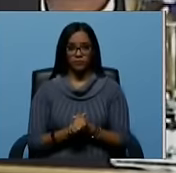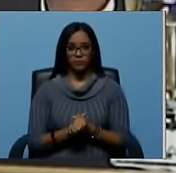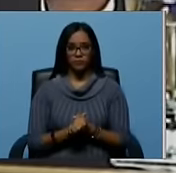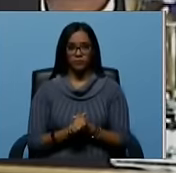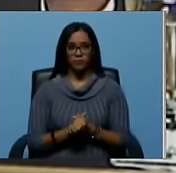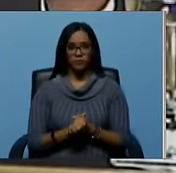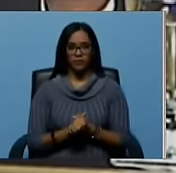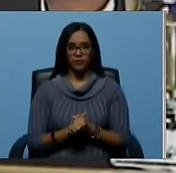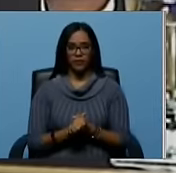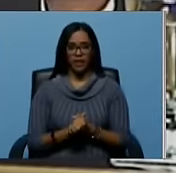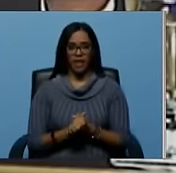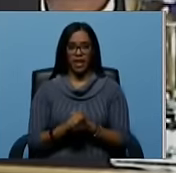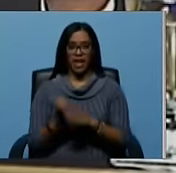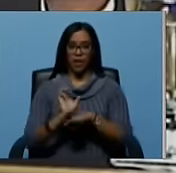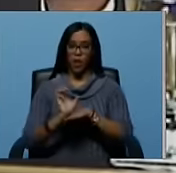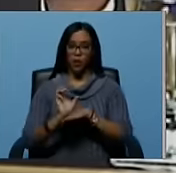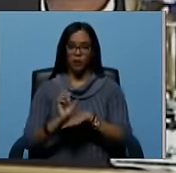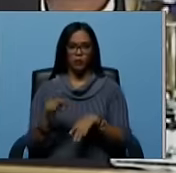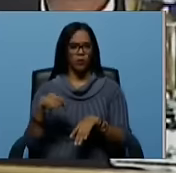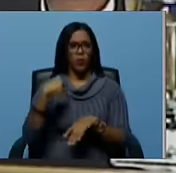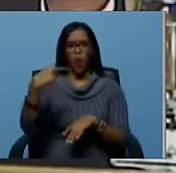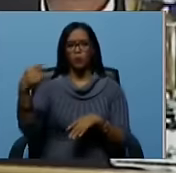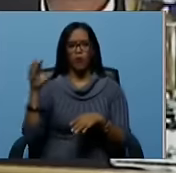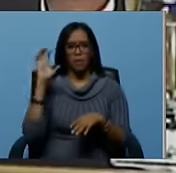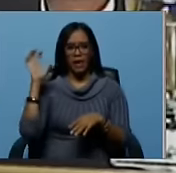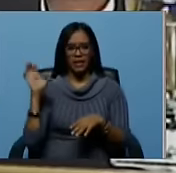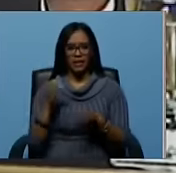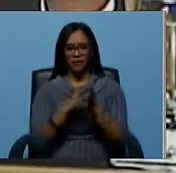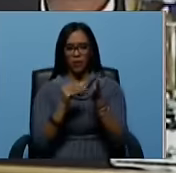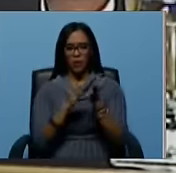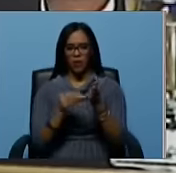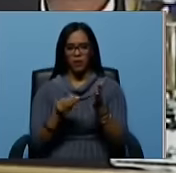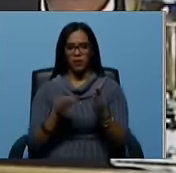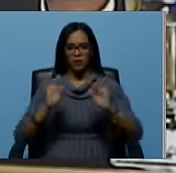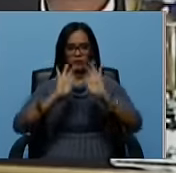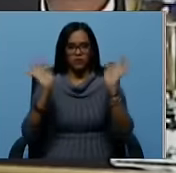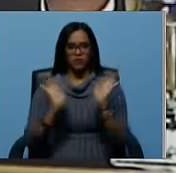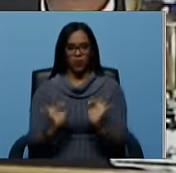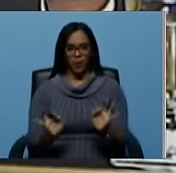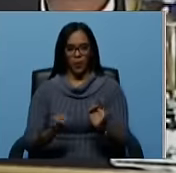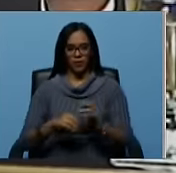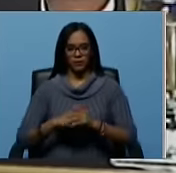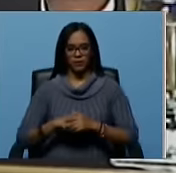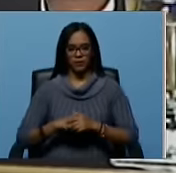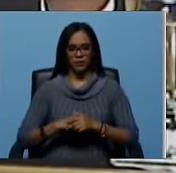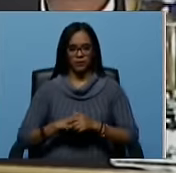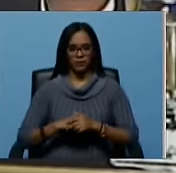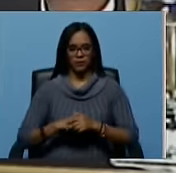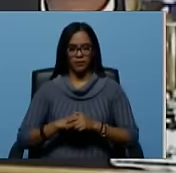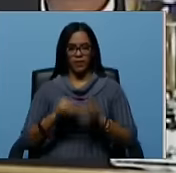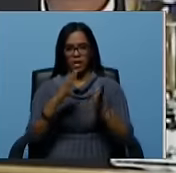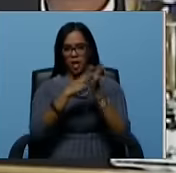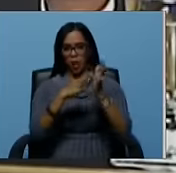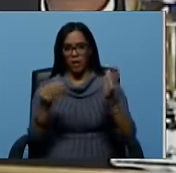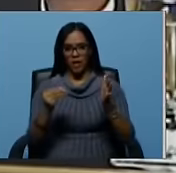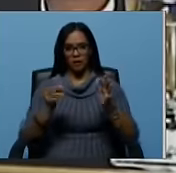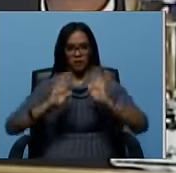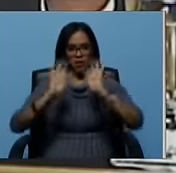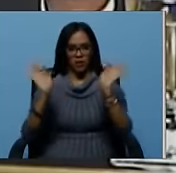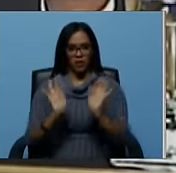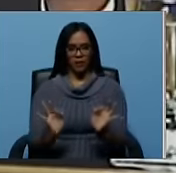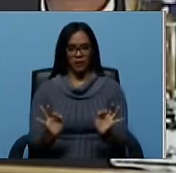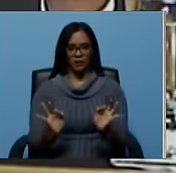En Ecuador, otros países, pues, que van copiando estos modelos. Van copiando esos modelos,